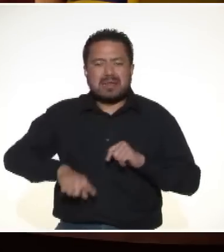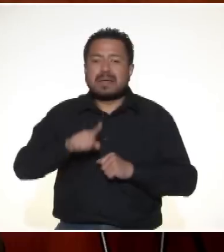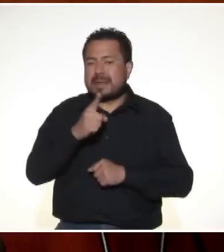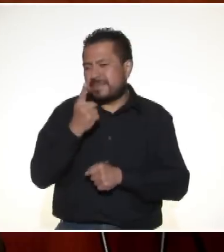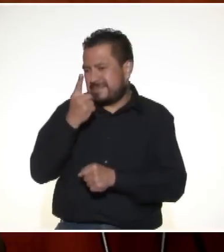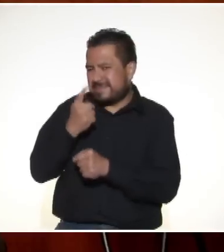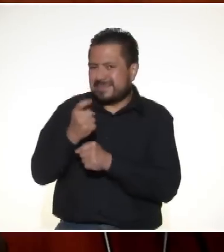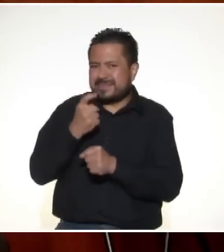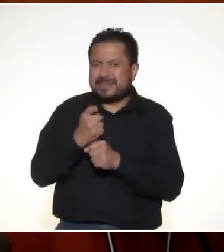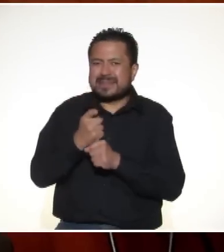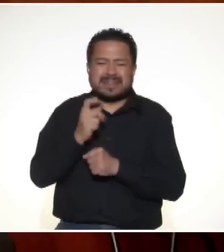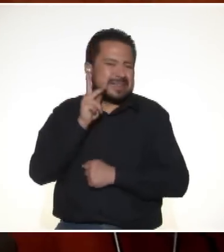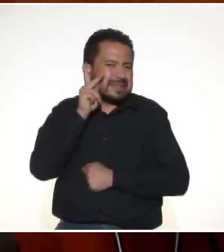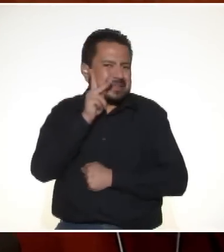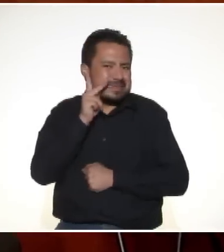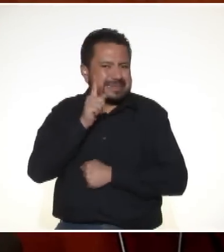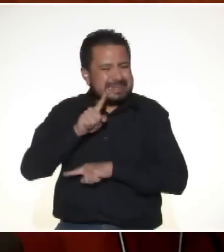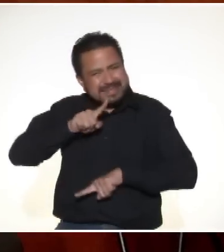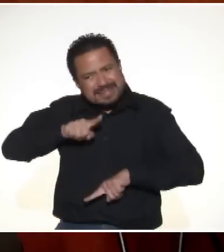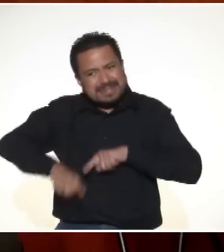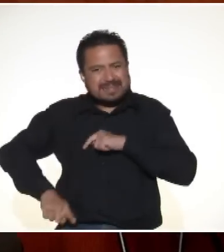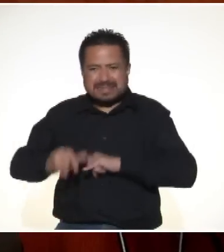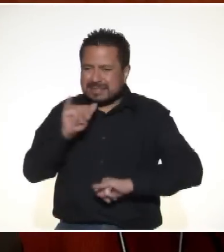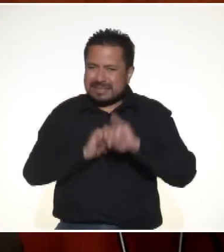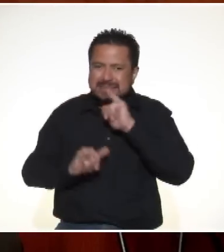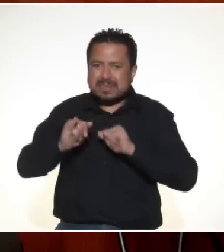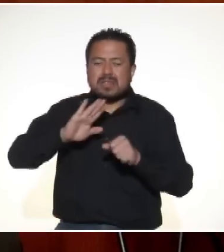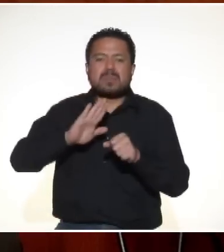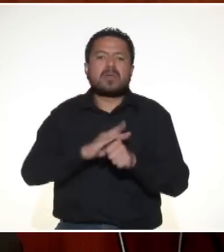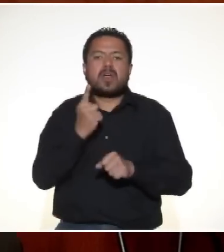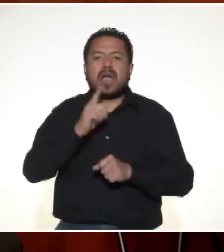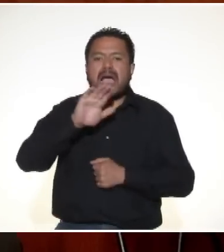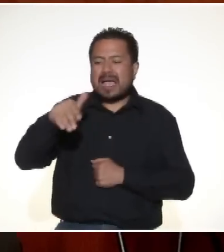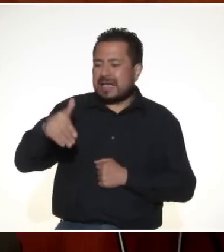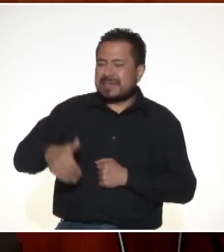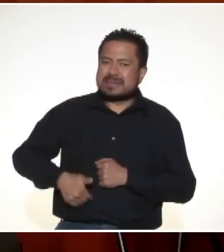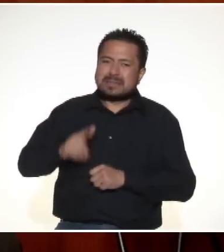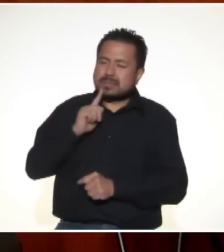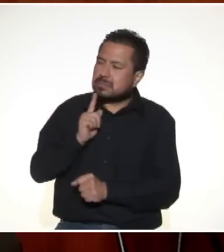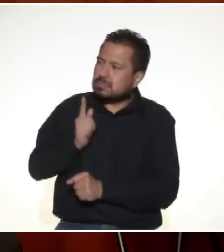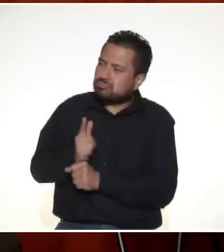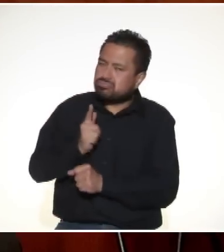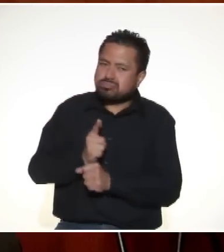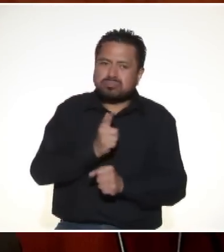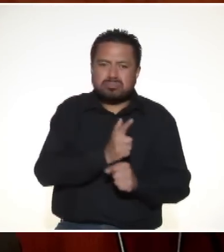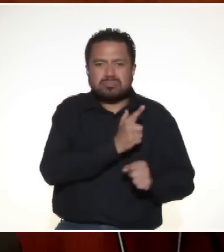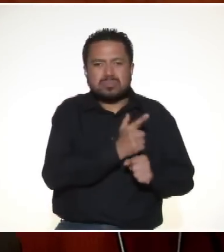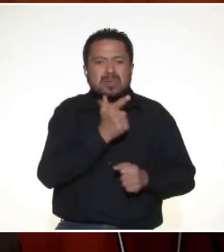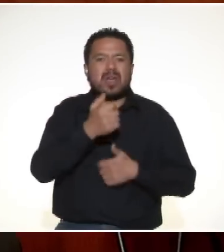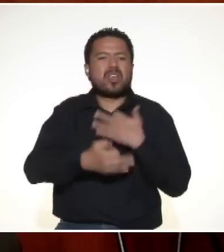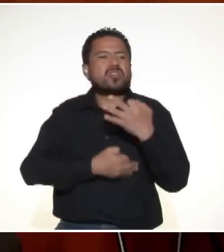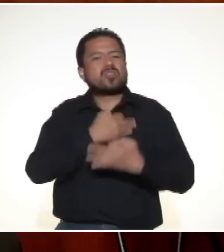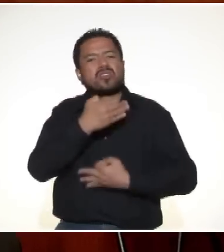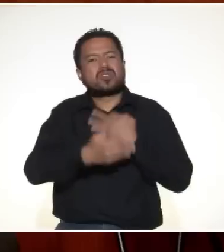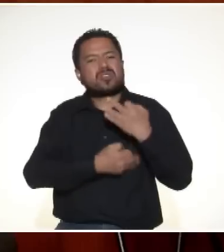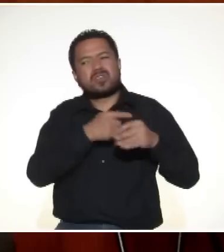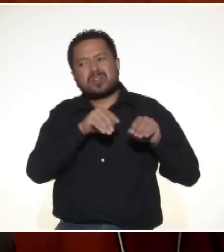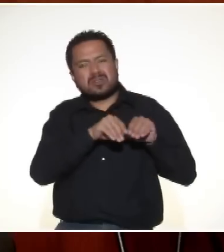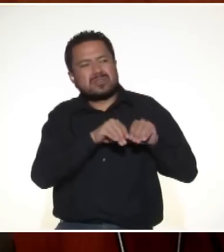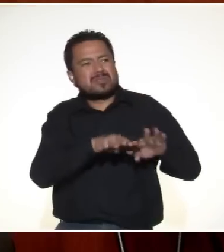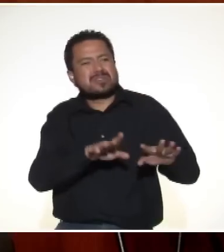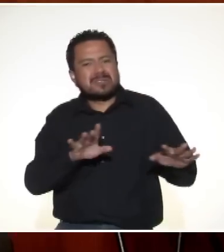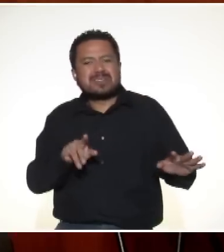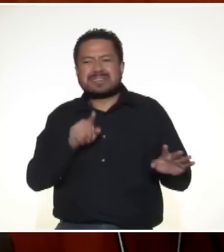evita ingerir bebidas alcohólicas. O sea, porque los accidentes que hemos visto en las noticias